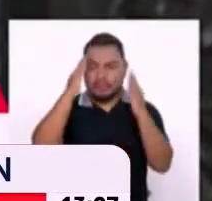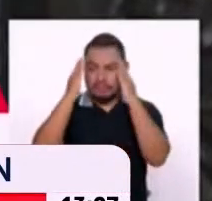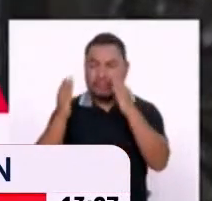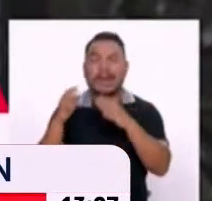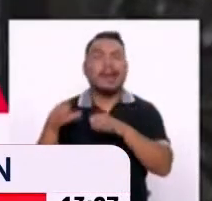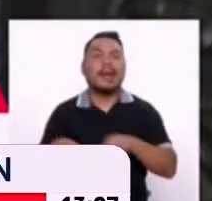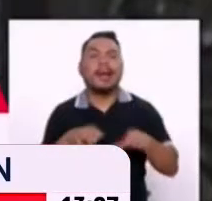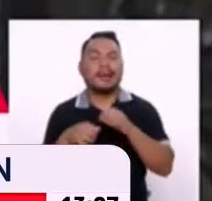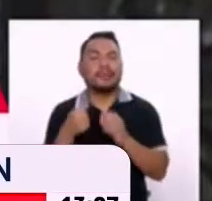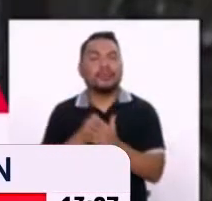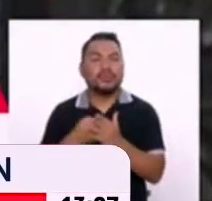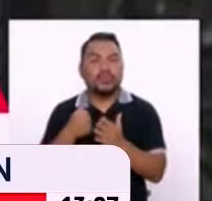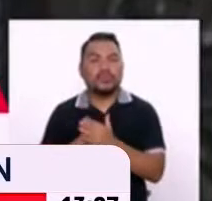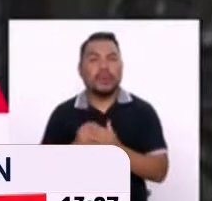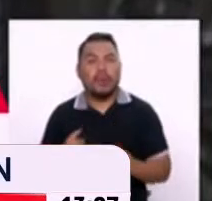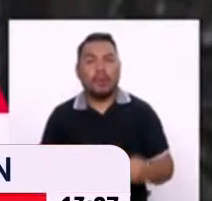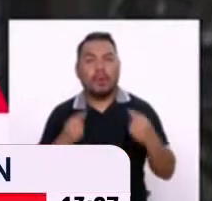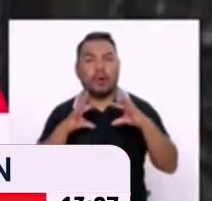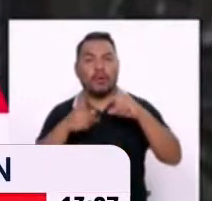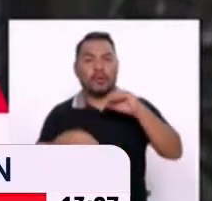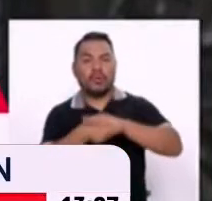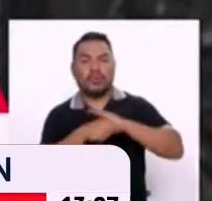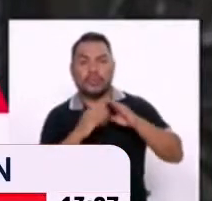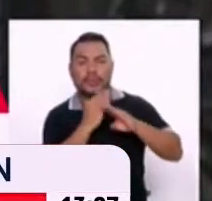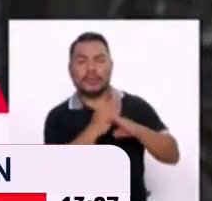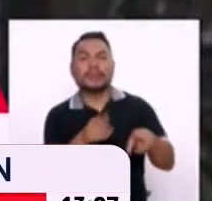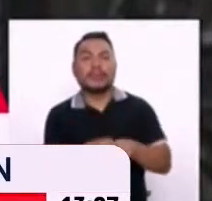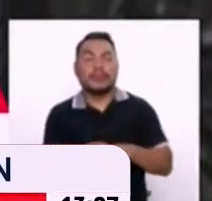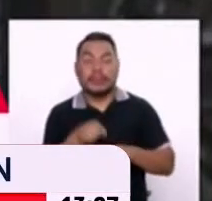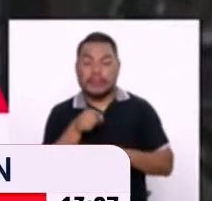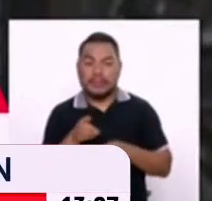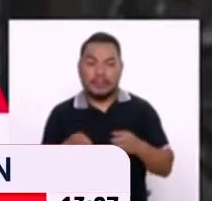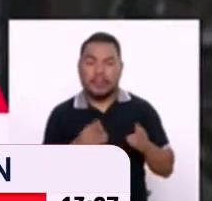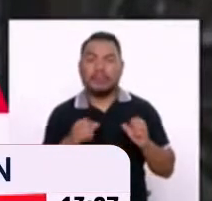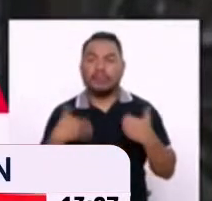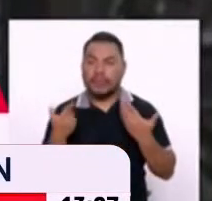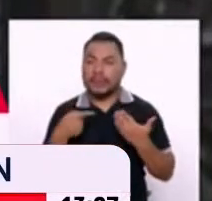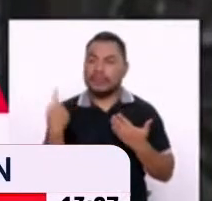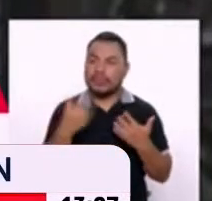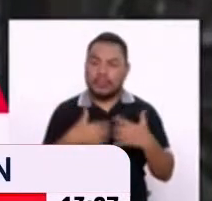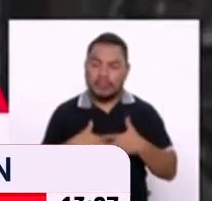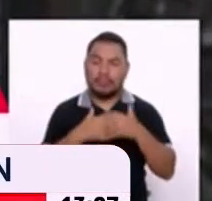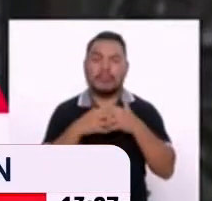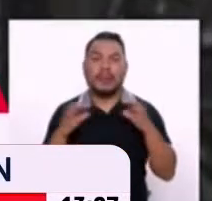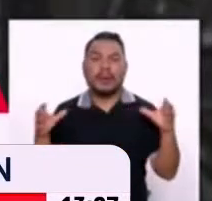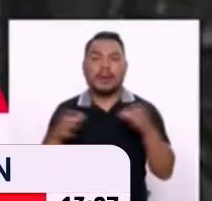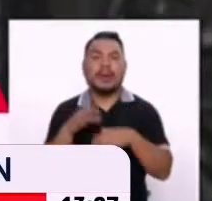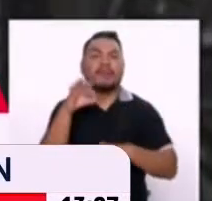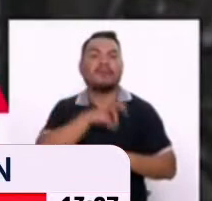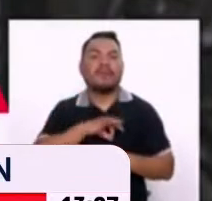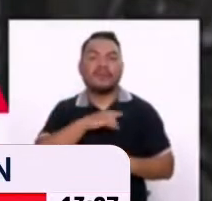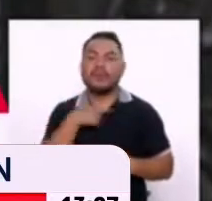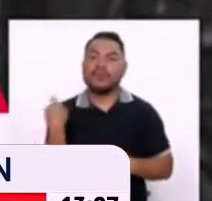principalmente acciones de lucha contra la corrupción y de tal manera de fortalecer el sector en